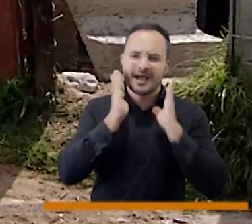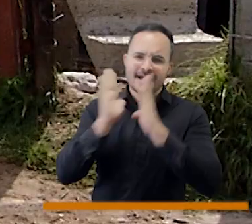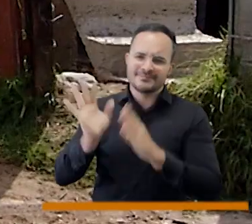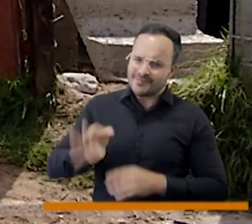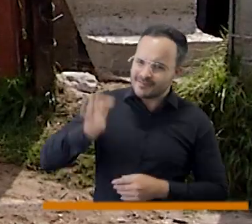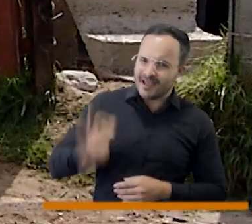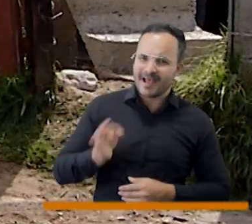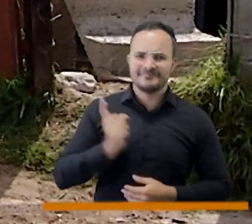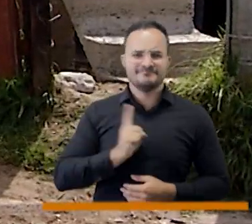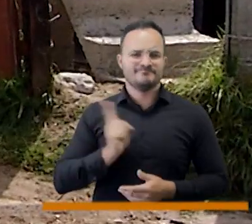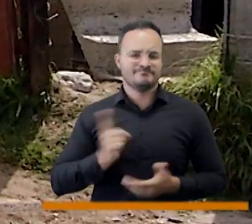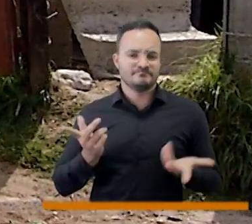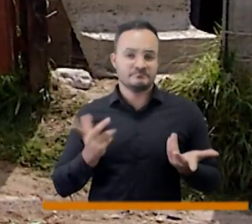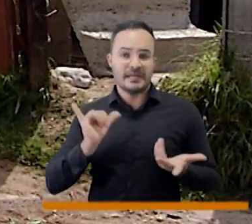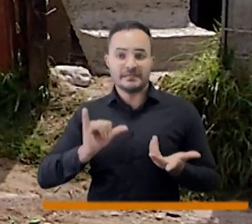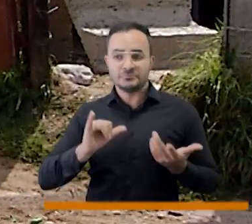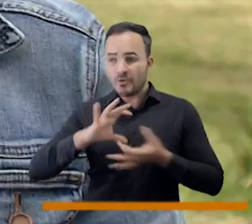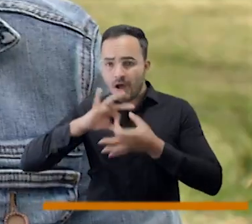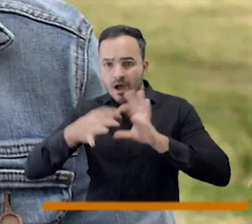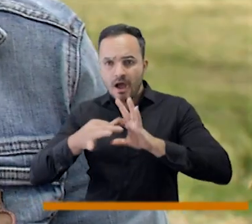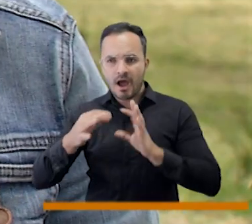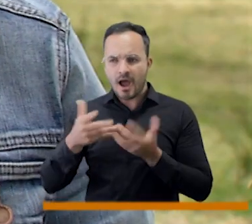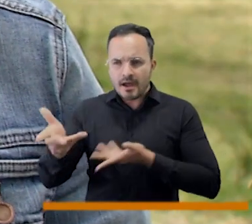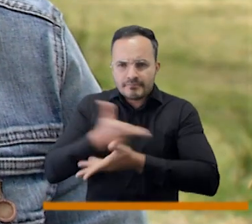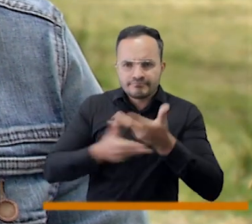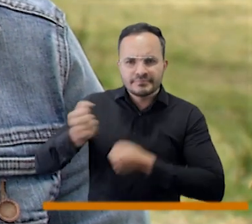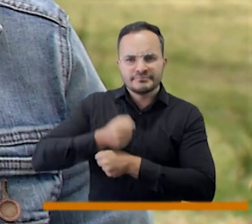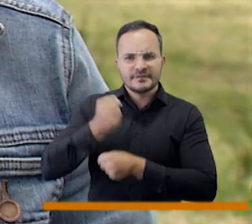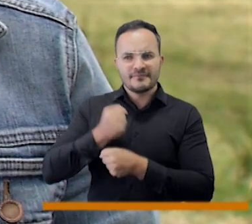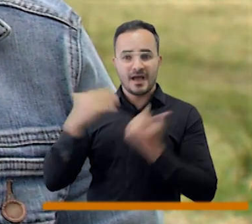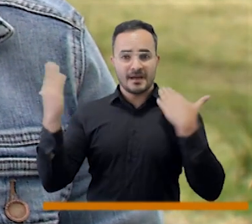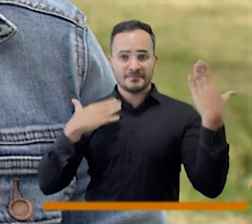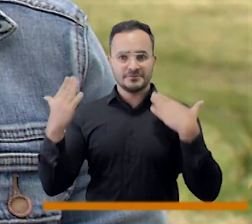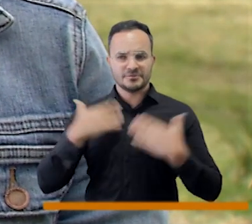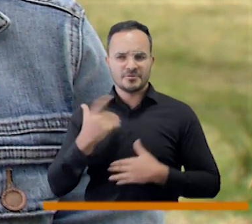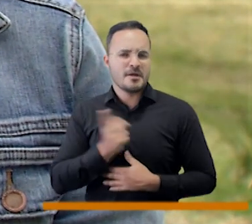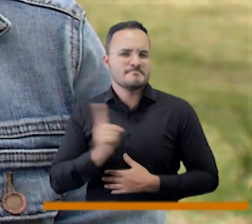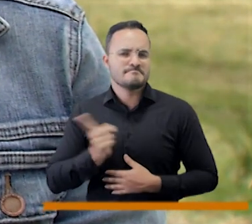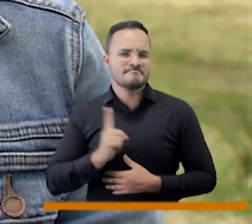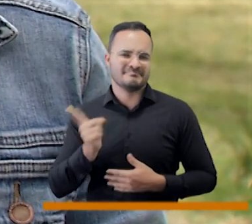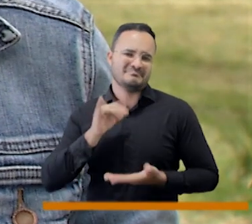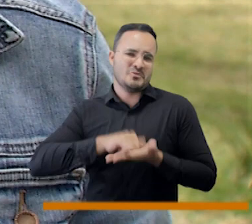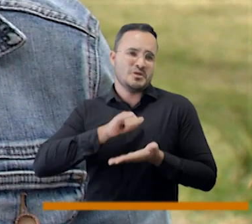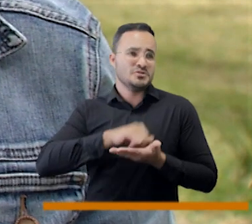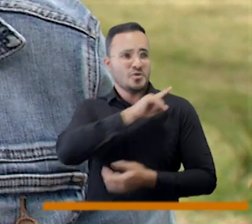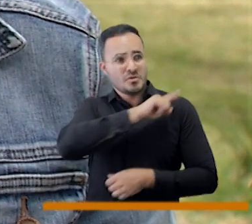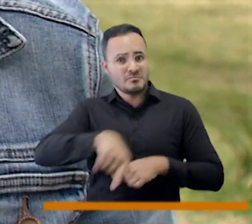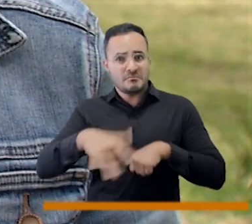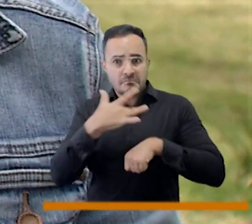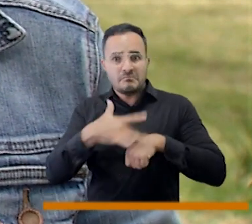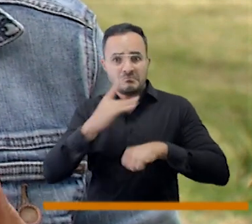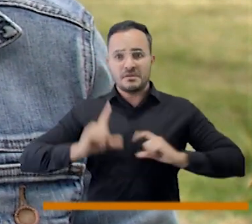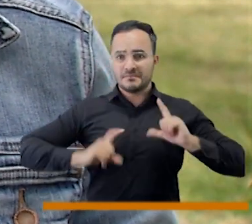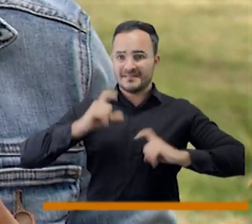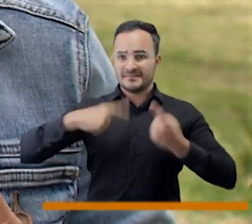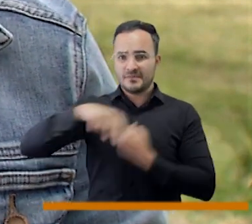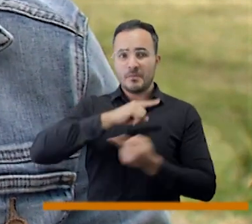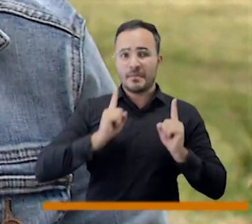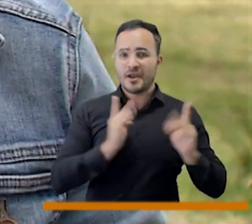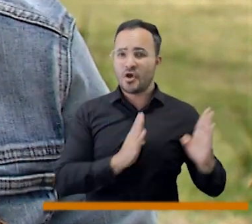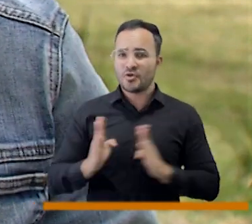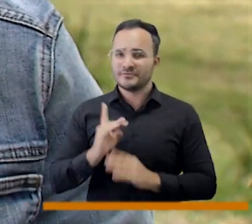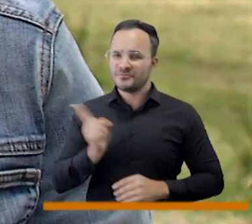de economía sin mucha articulación con el campesinado. Entonces, lo que ha generado es un turismo desorganizado, no existe